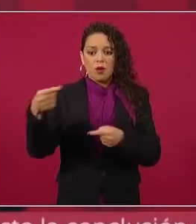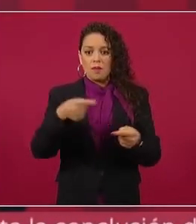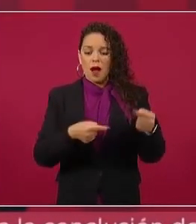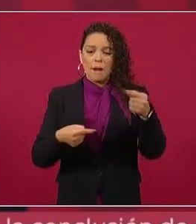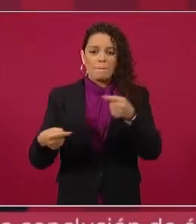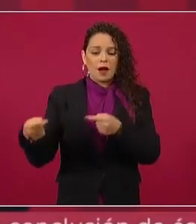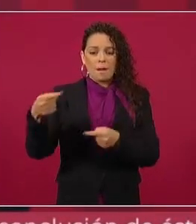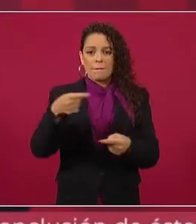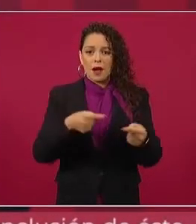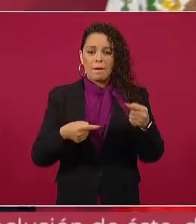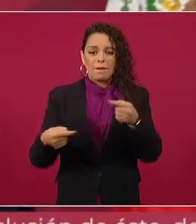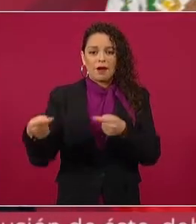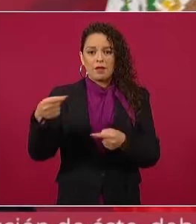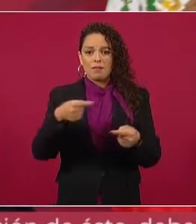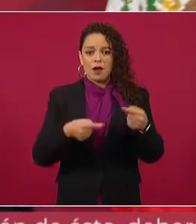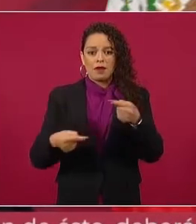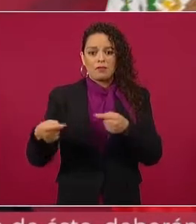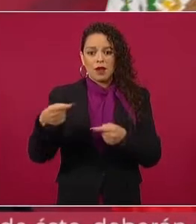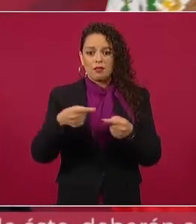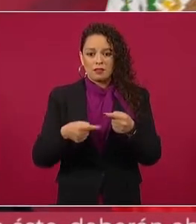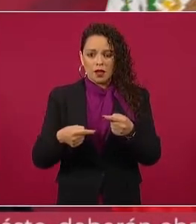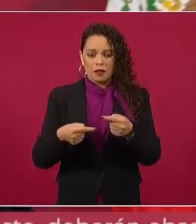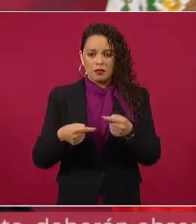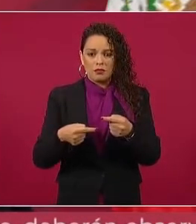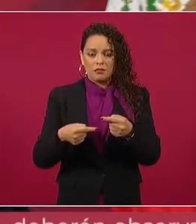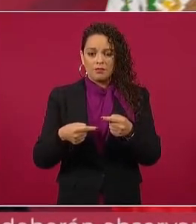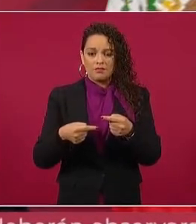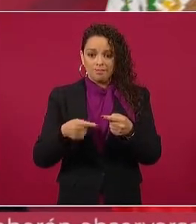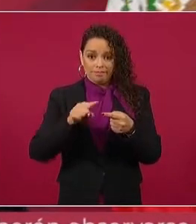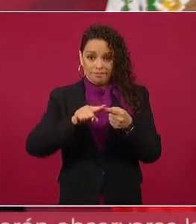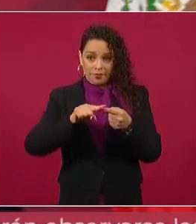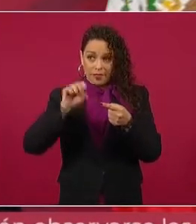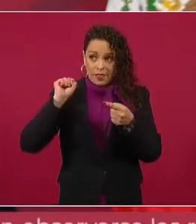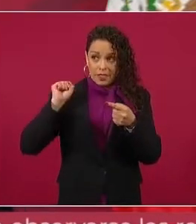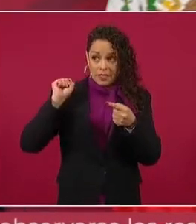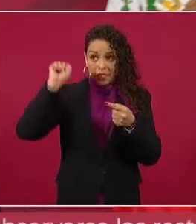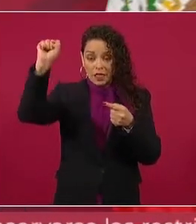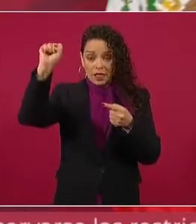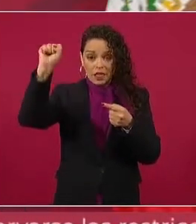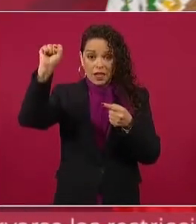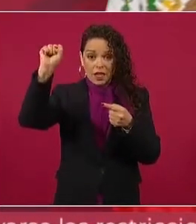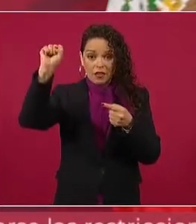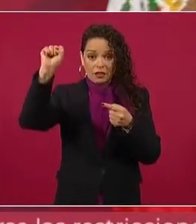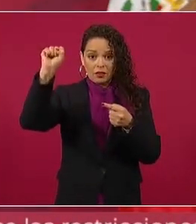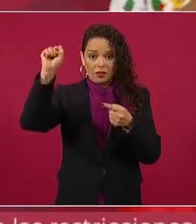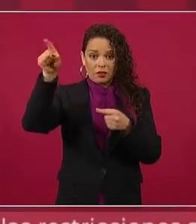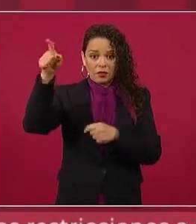entre el sindicato minero que encabeza Gómez